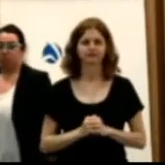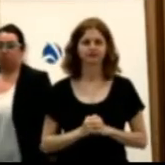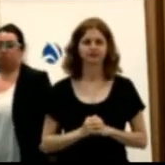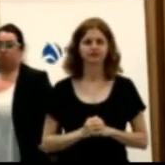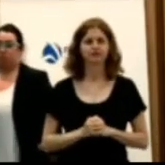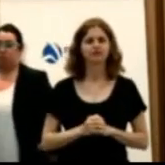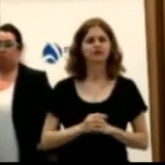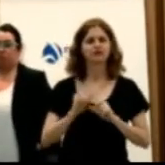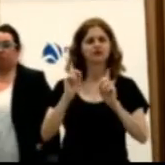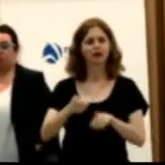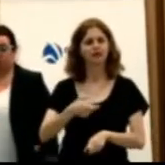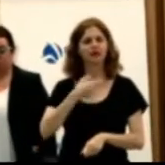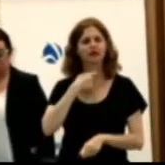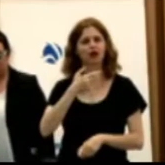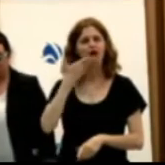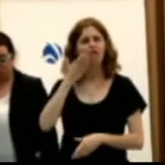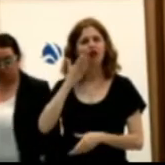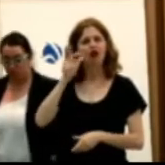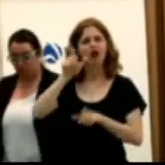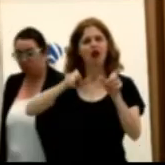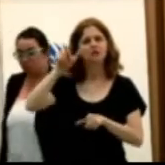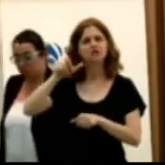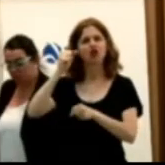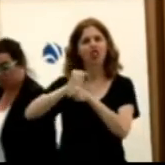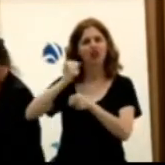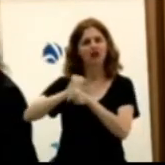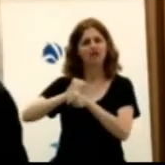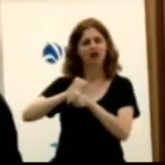Quiero hablarles también a los trabajadores del Consejo.